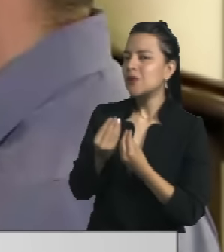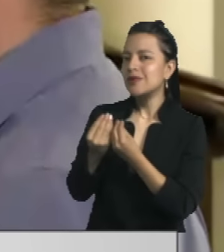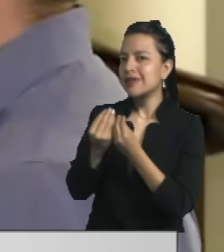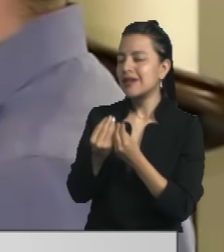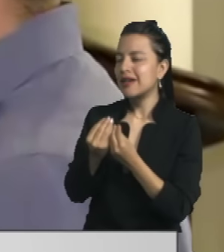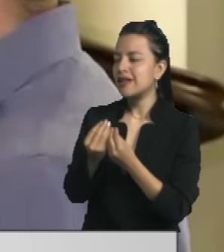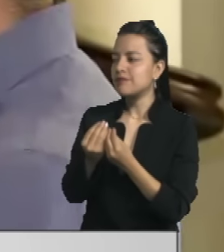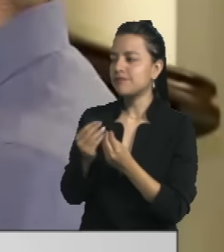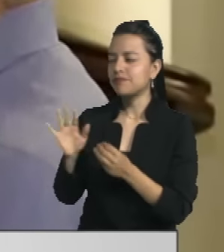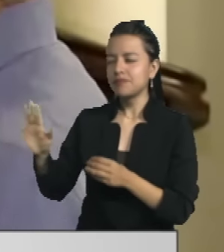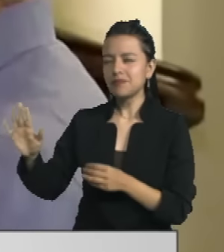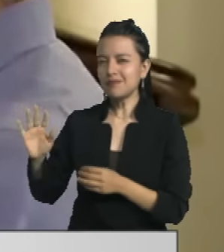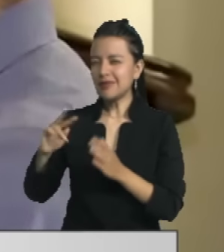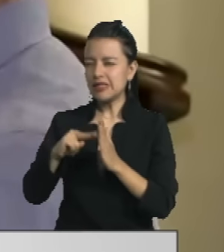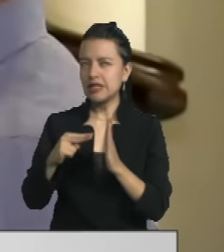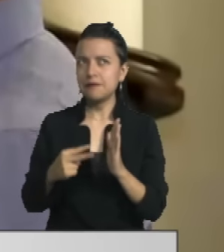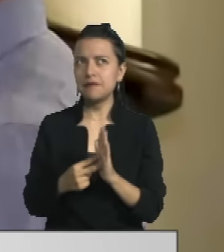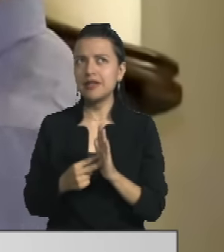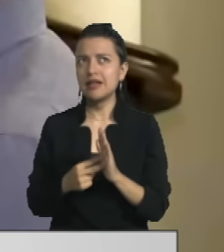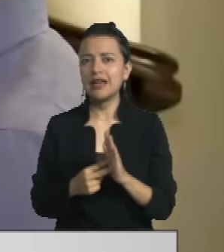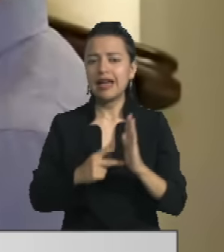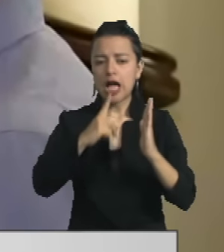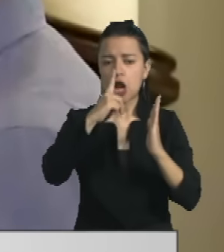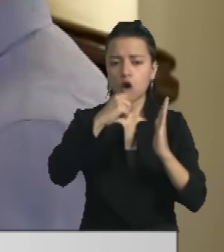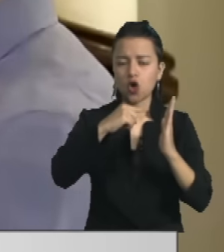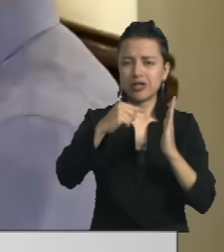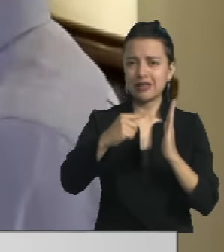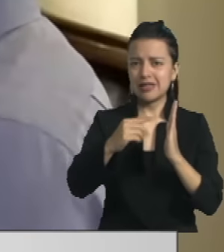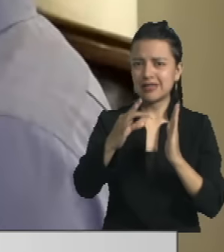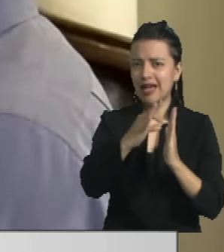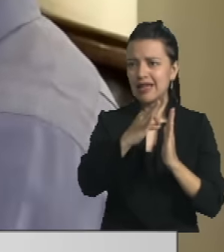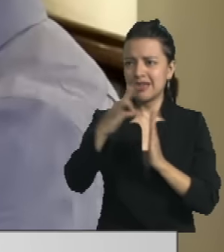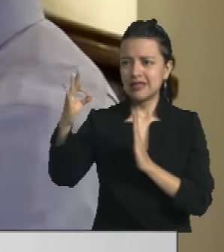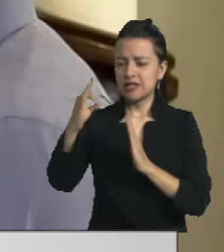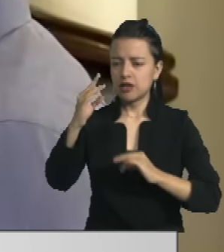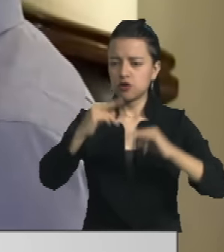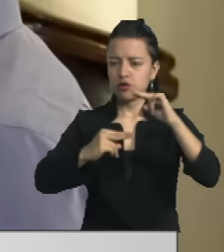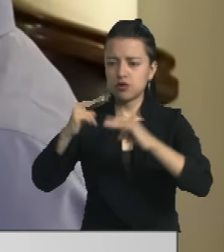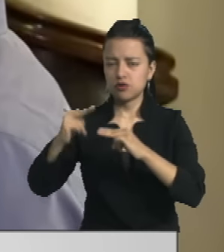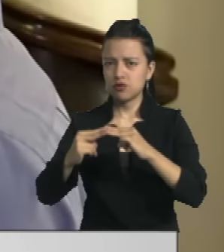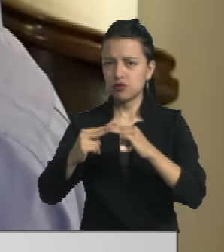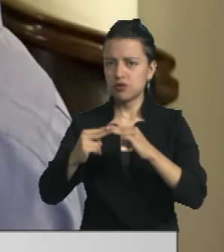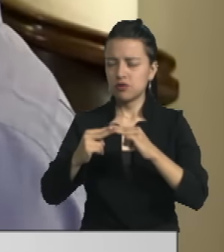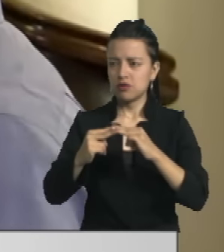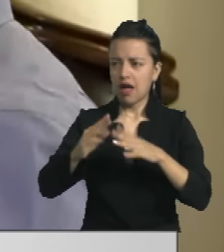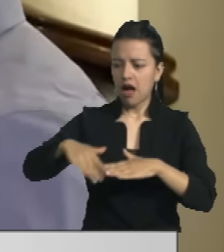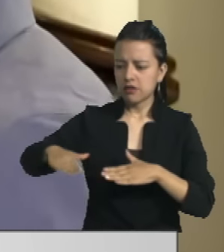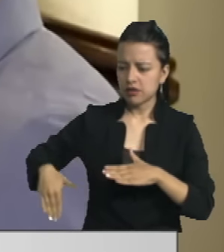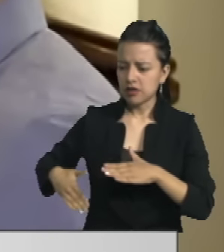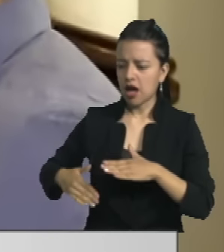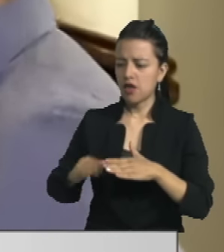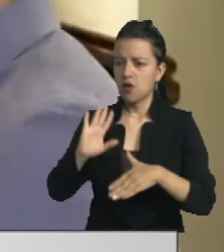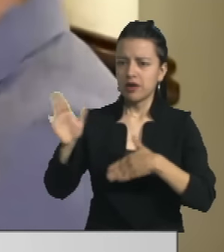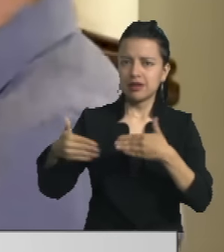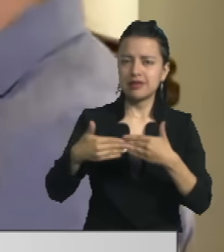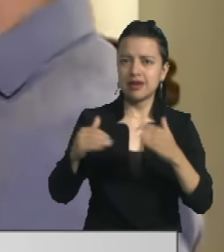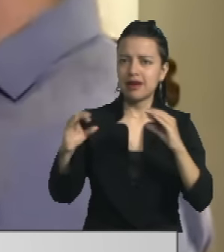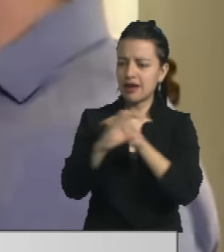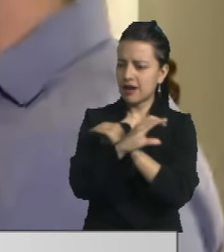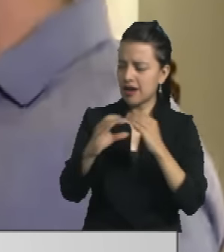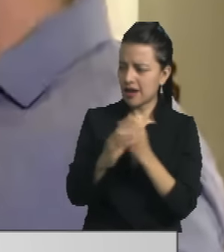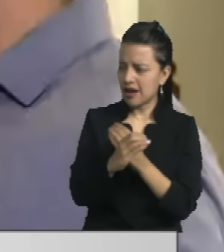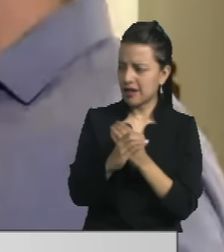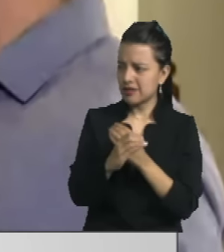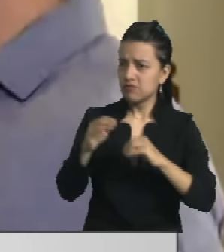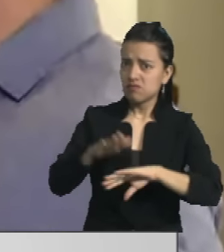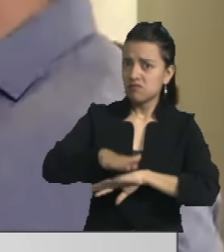solicitud que hizo el contratista del cierre total de la Caracas cuál es esa solicitud y qué le implicaría para la cudan la solicitud